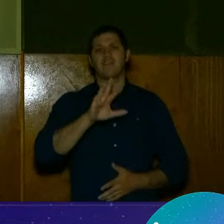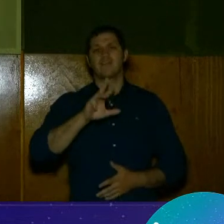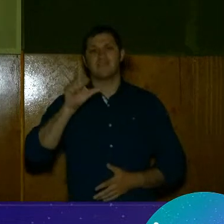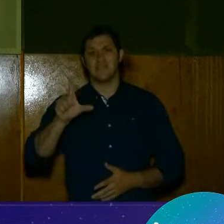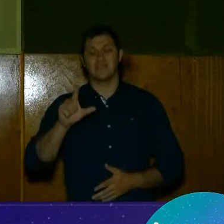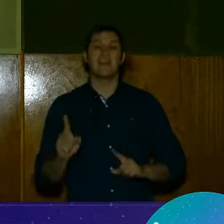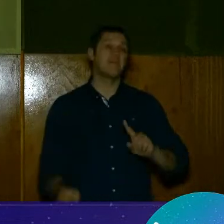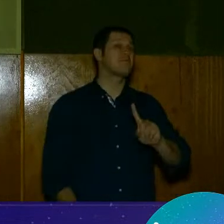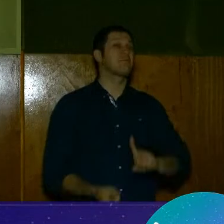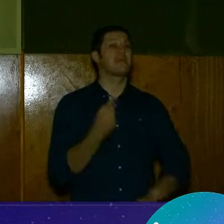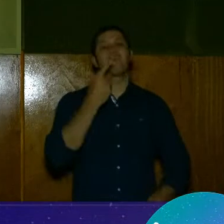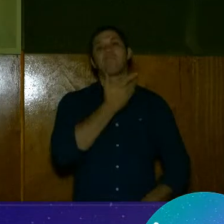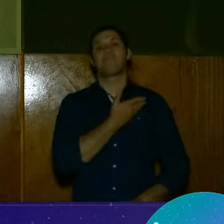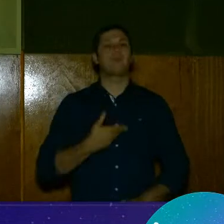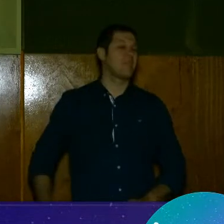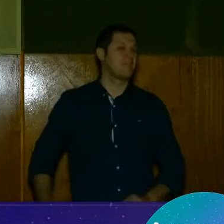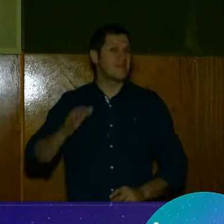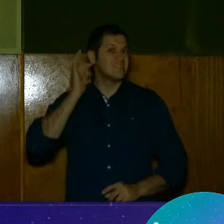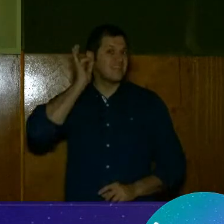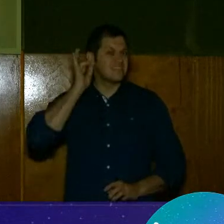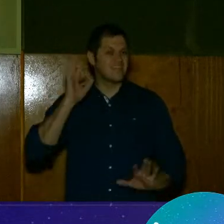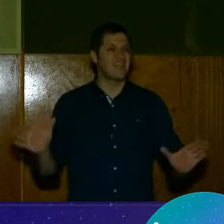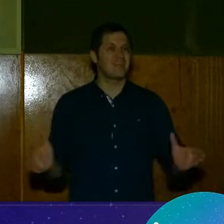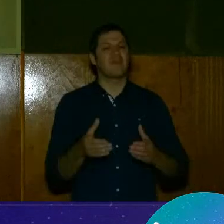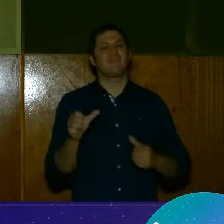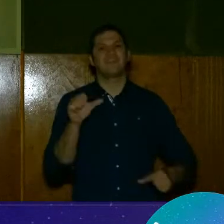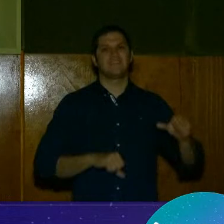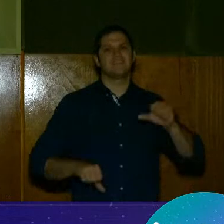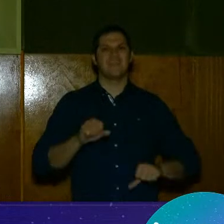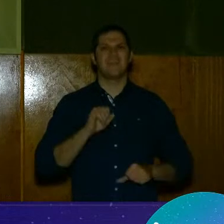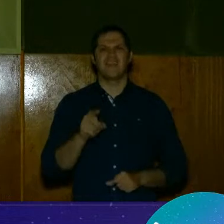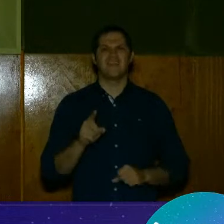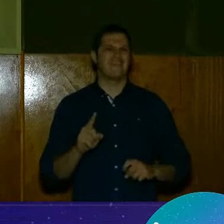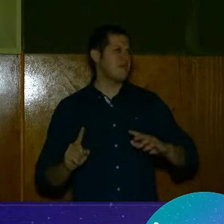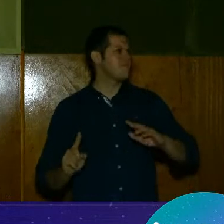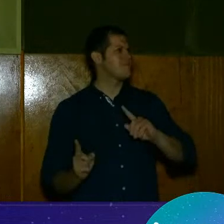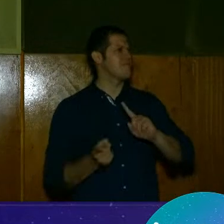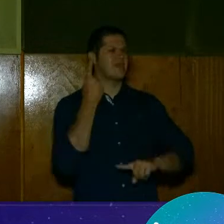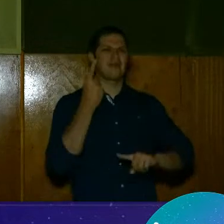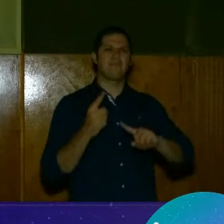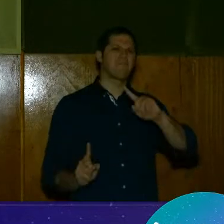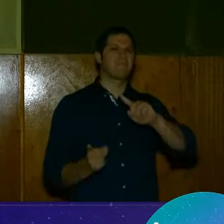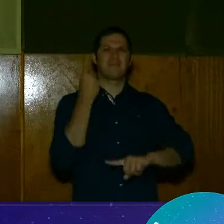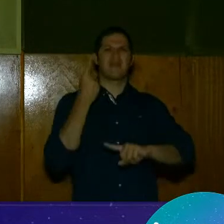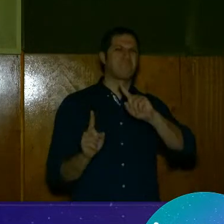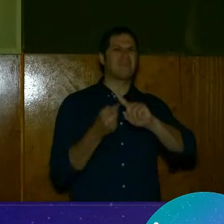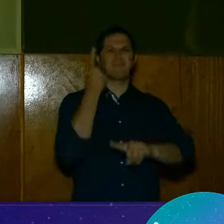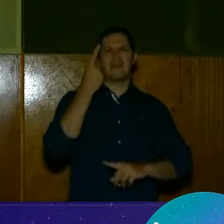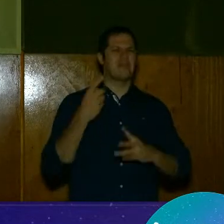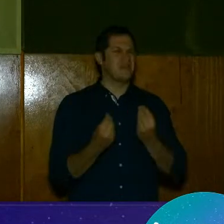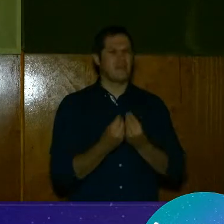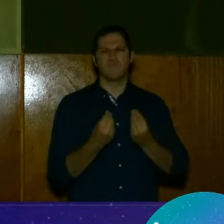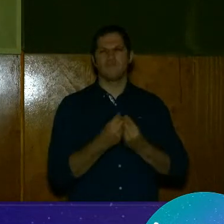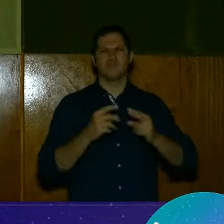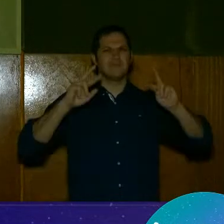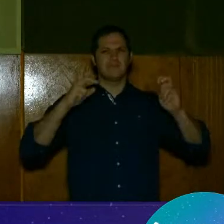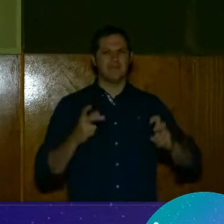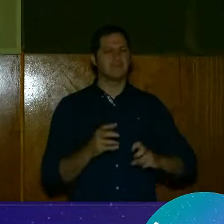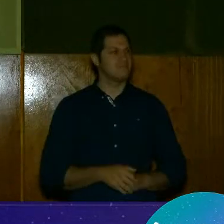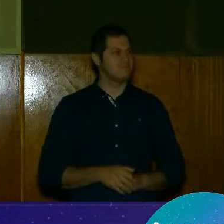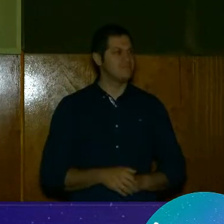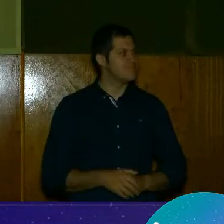en recibir el premio nacional de ciencias exactas y fue en el año 1997 y la primera mujer